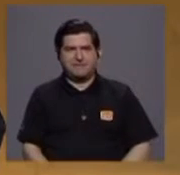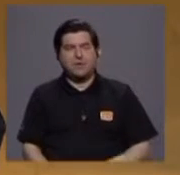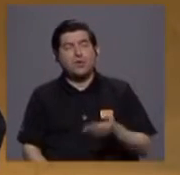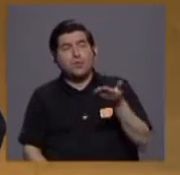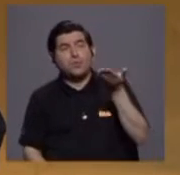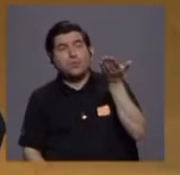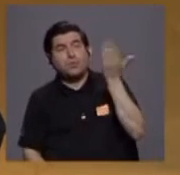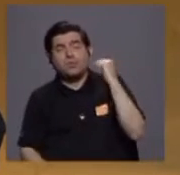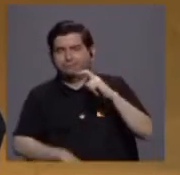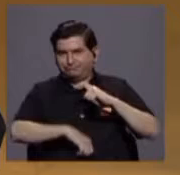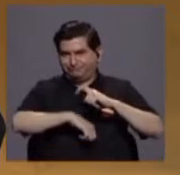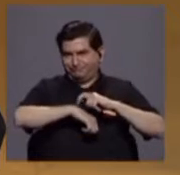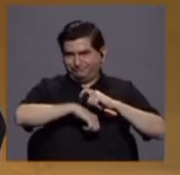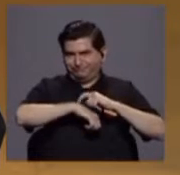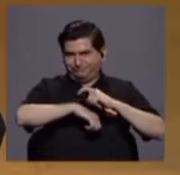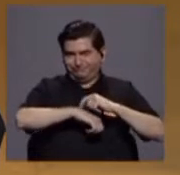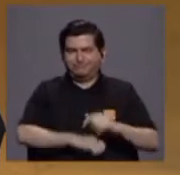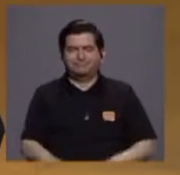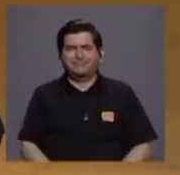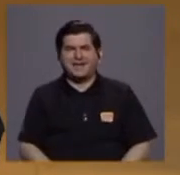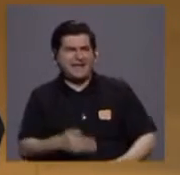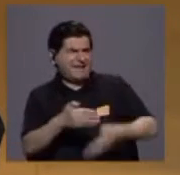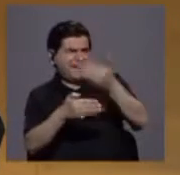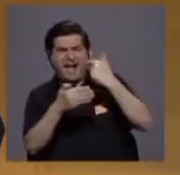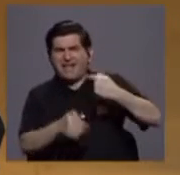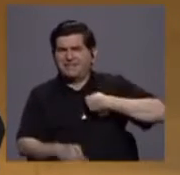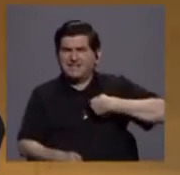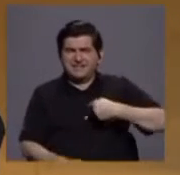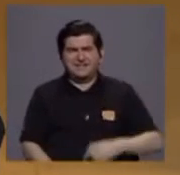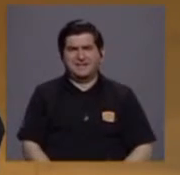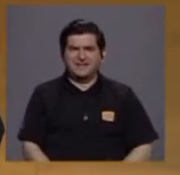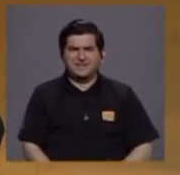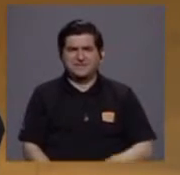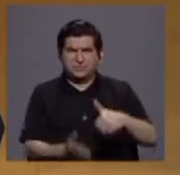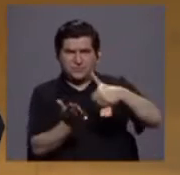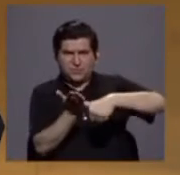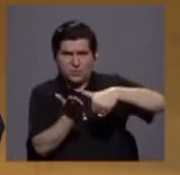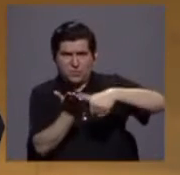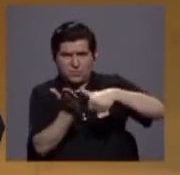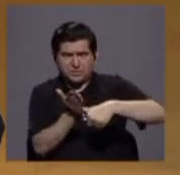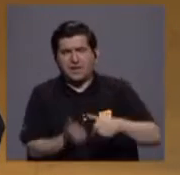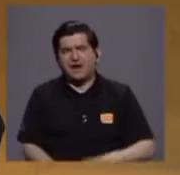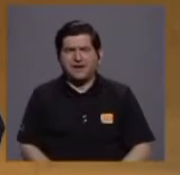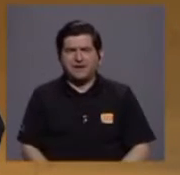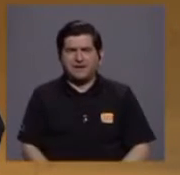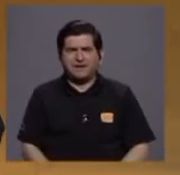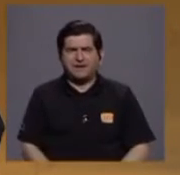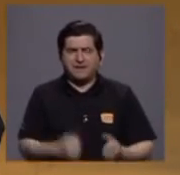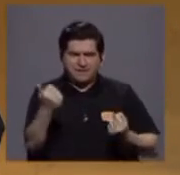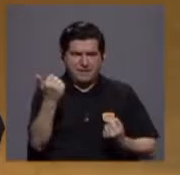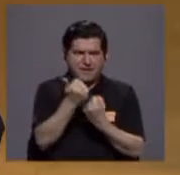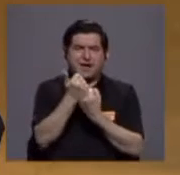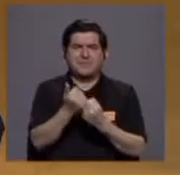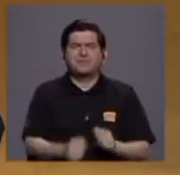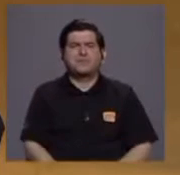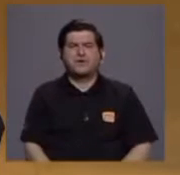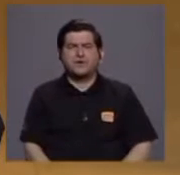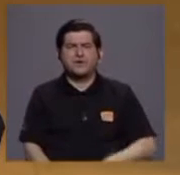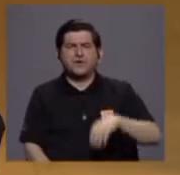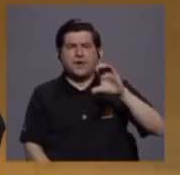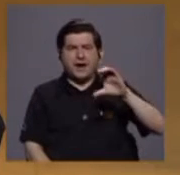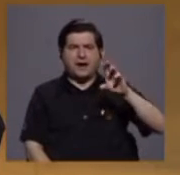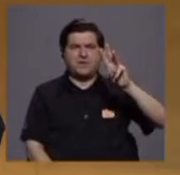ayeres, mucho antes de que yo votara por don Carlos Manuel